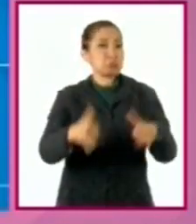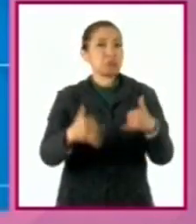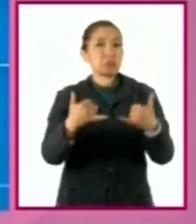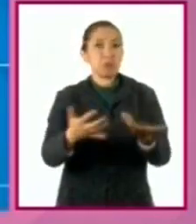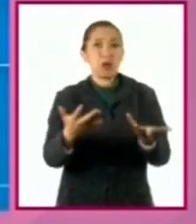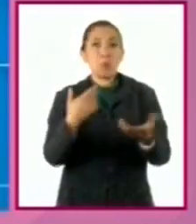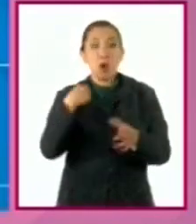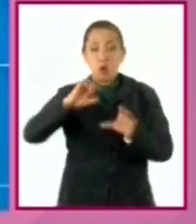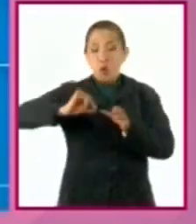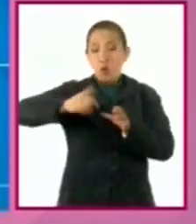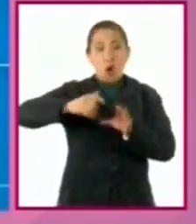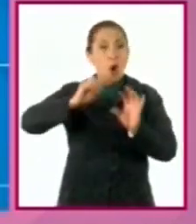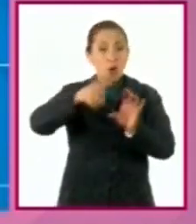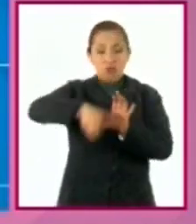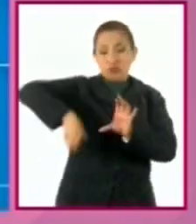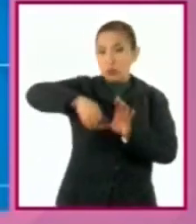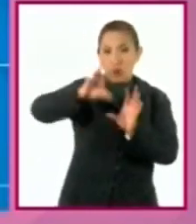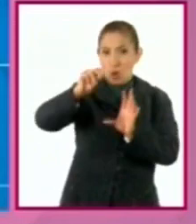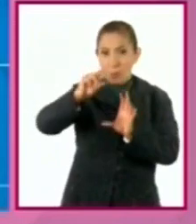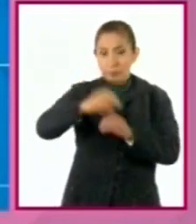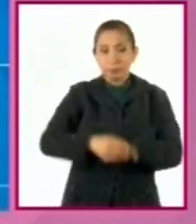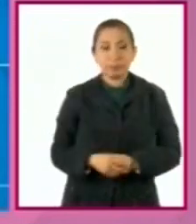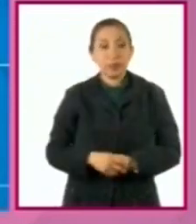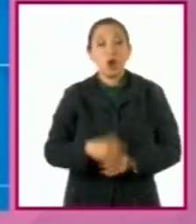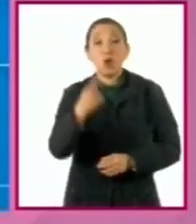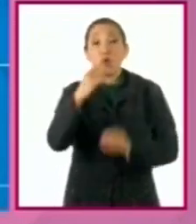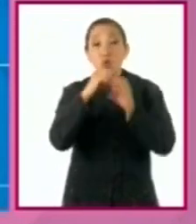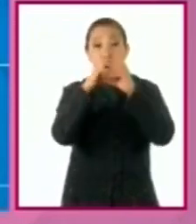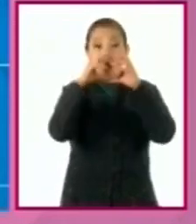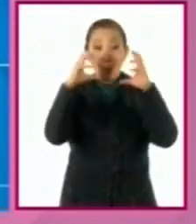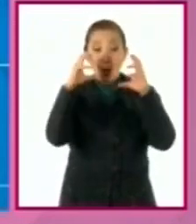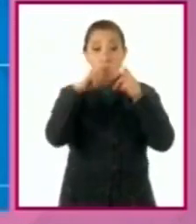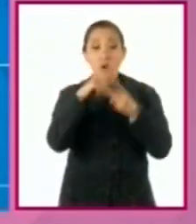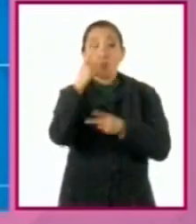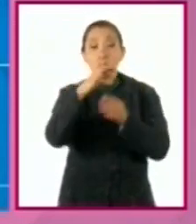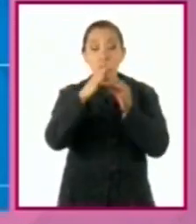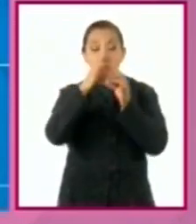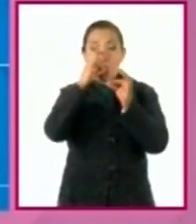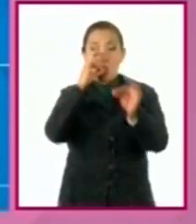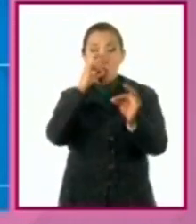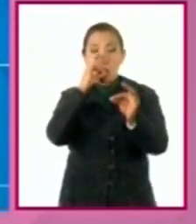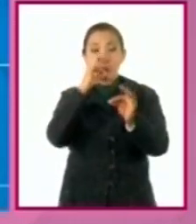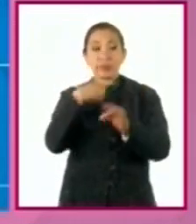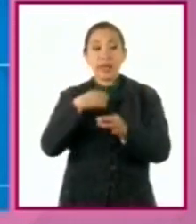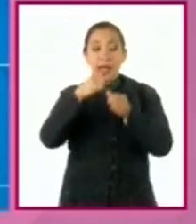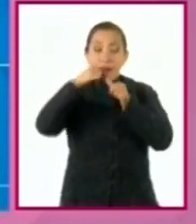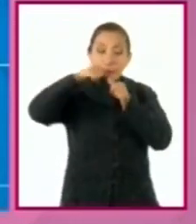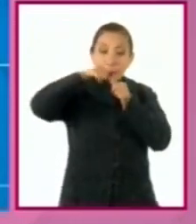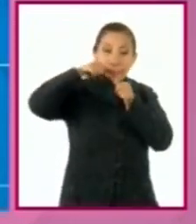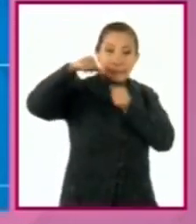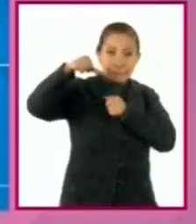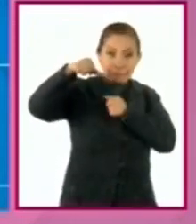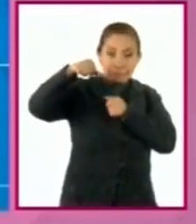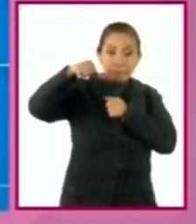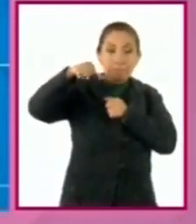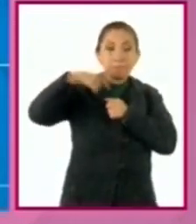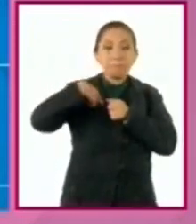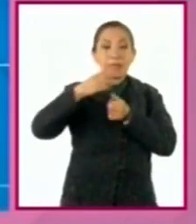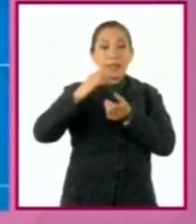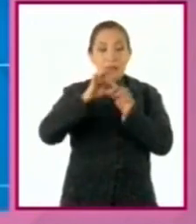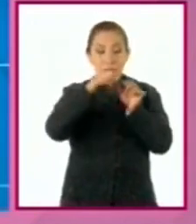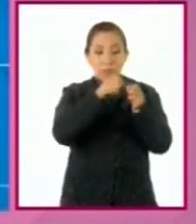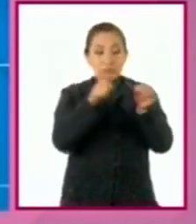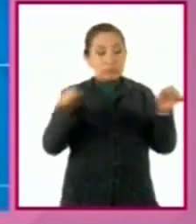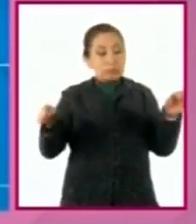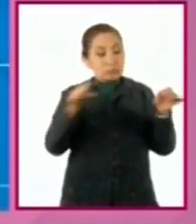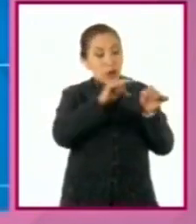sea de cuerda o tracción, un globo, un popote, cinta adhesiva, cinta